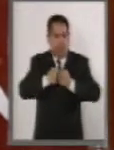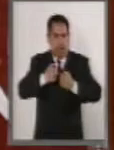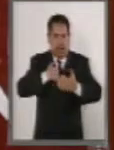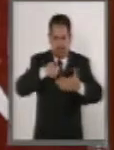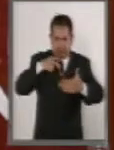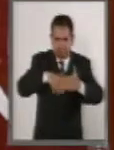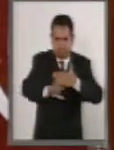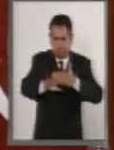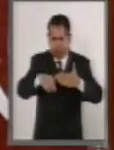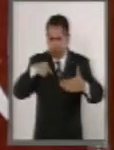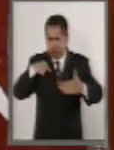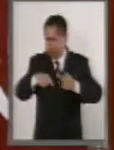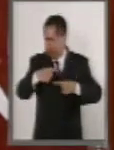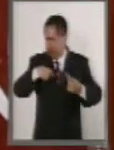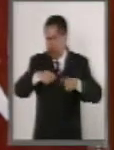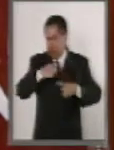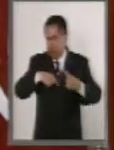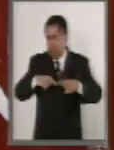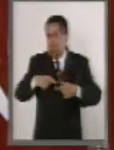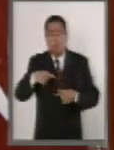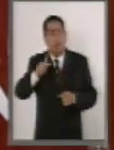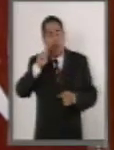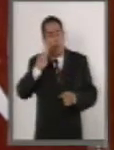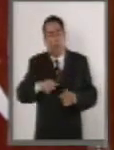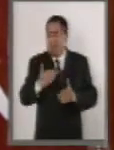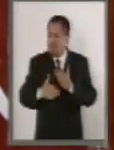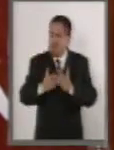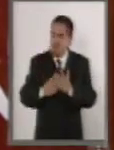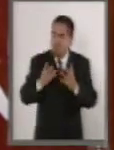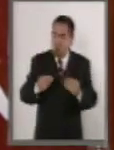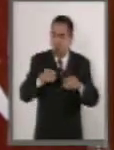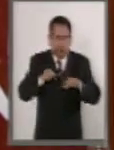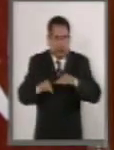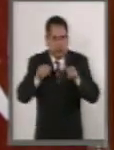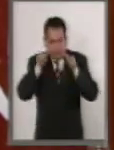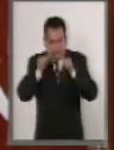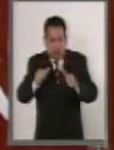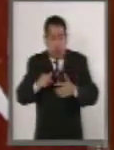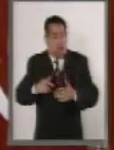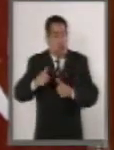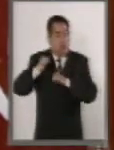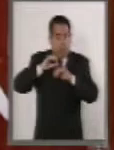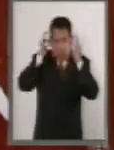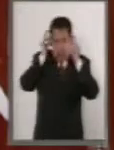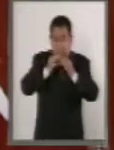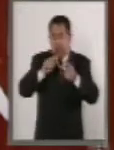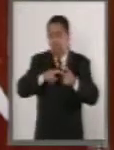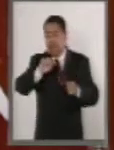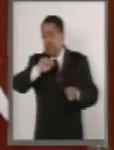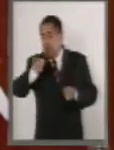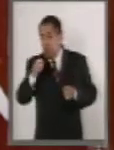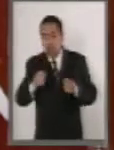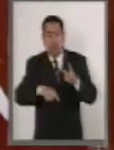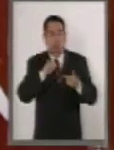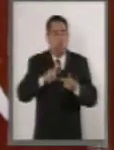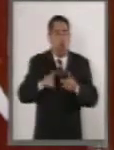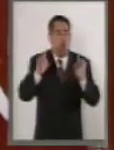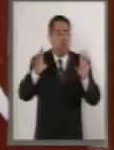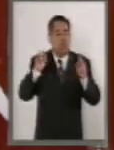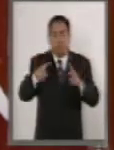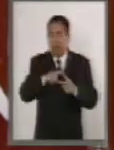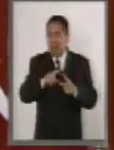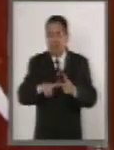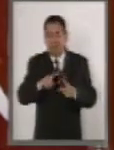realidad es que aún hay mucho por trabajar y los consulados tanto de San José como de Los